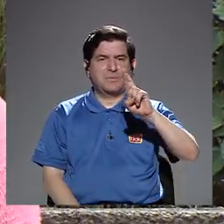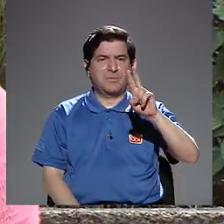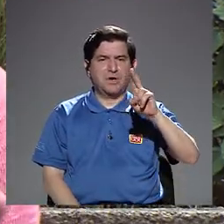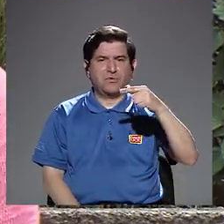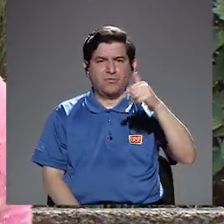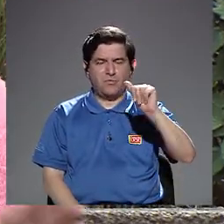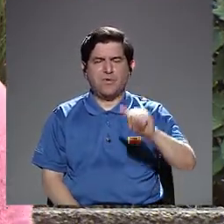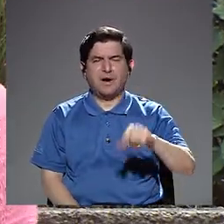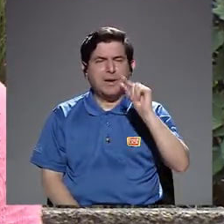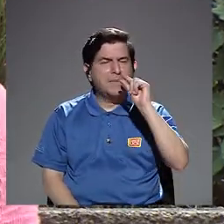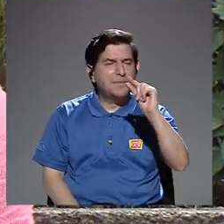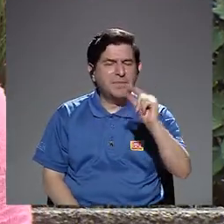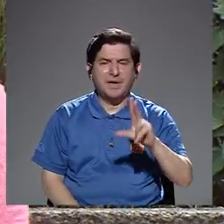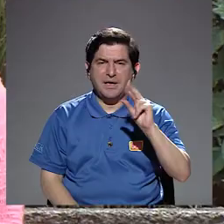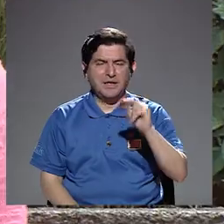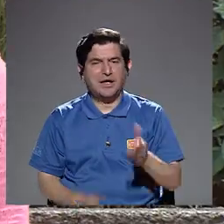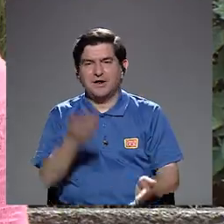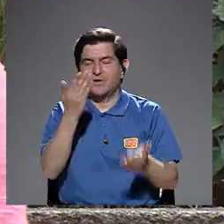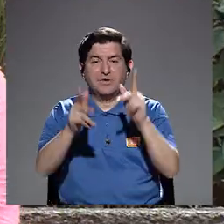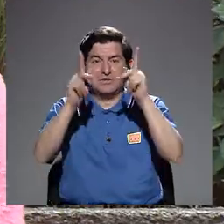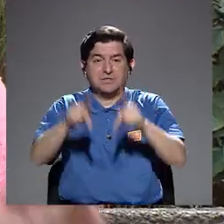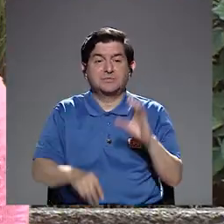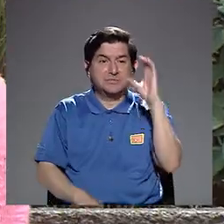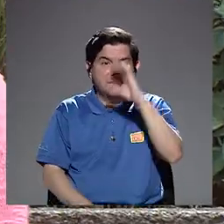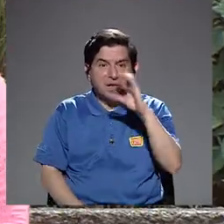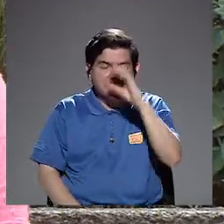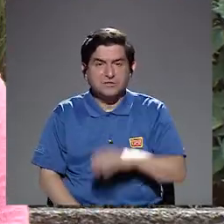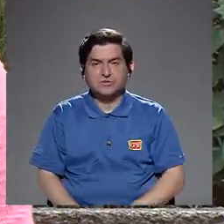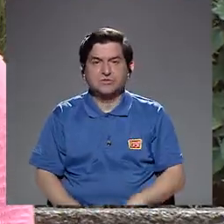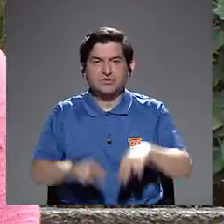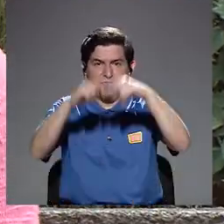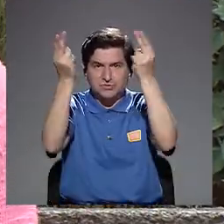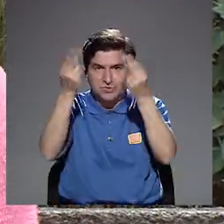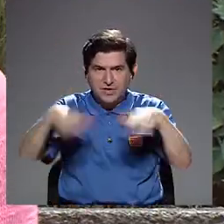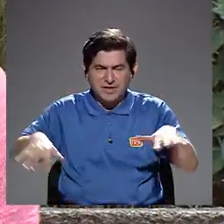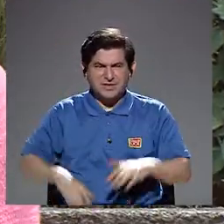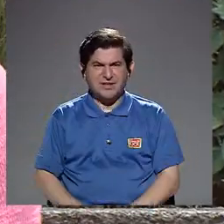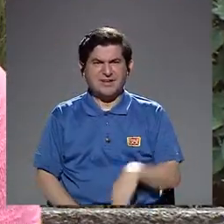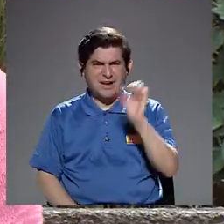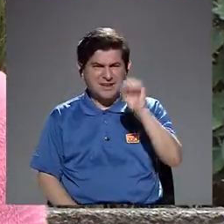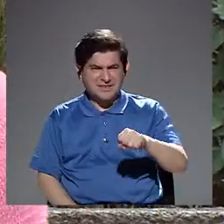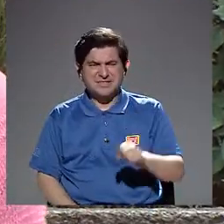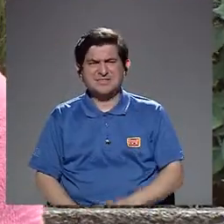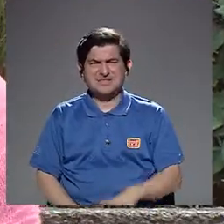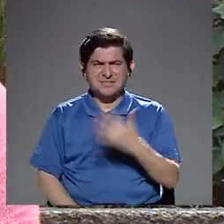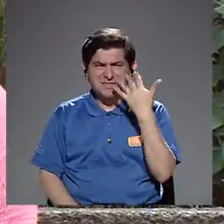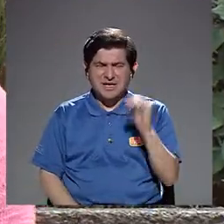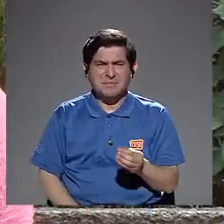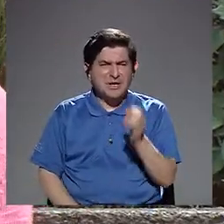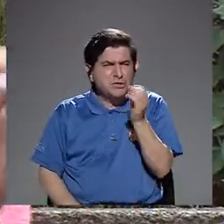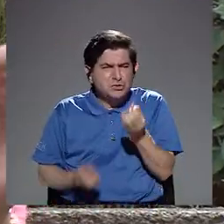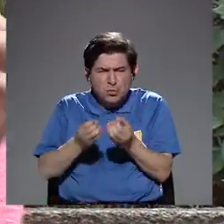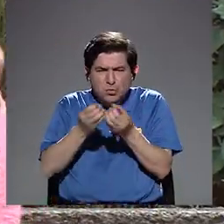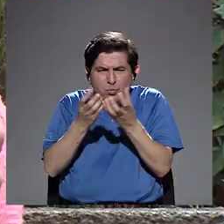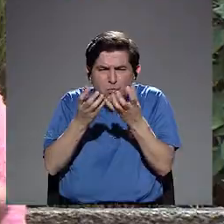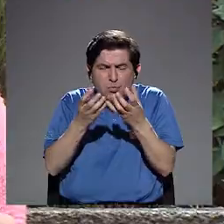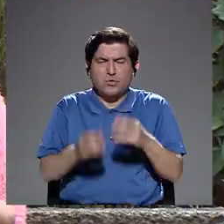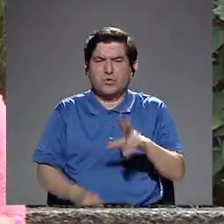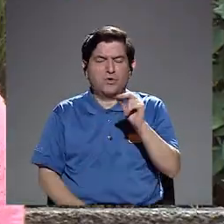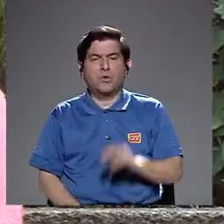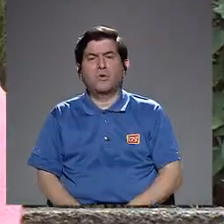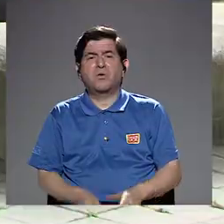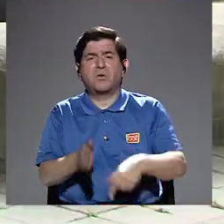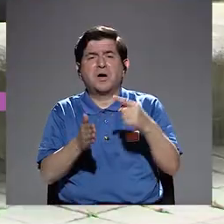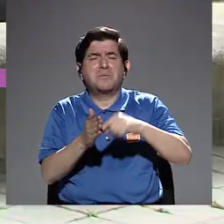no vas a encontrar la típica que la gente viene y busca. En internet te dice, sí, es que es con forma de coliflor, ¿verdad? Entonces a veces son muy